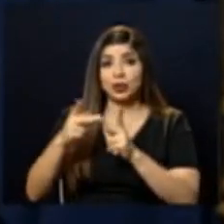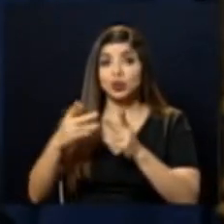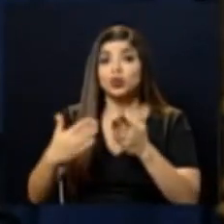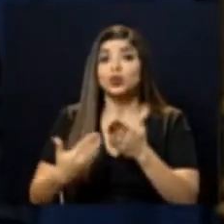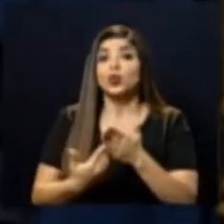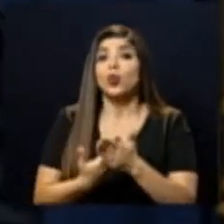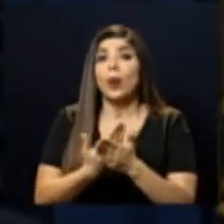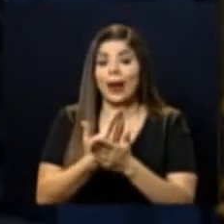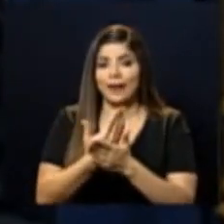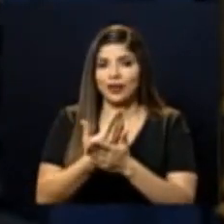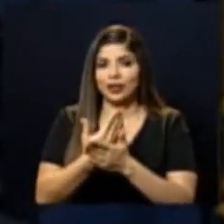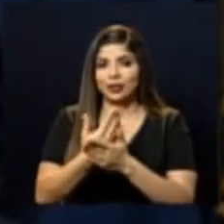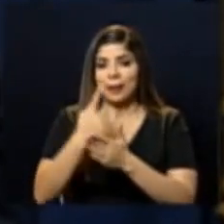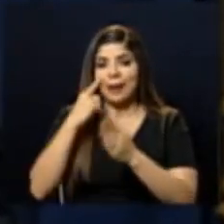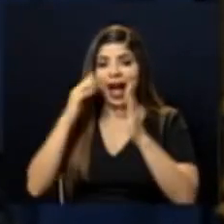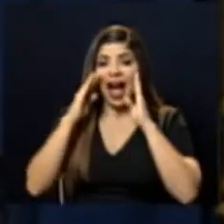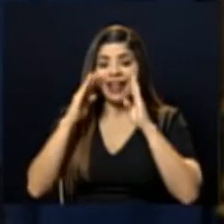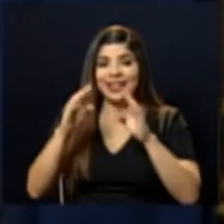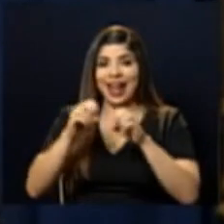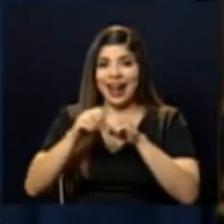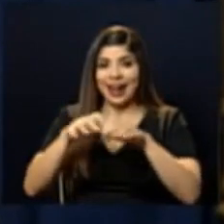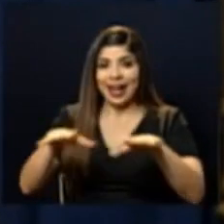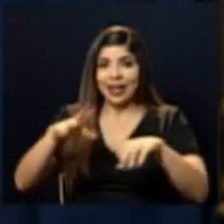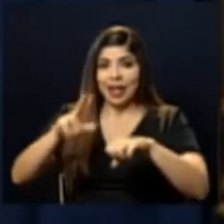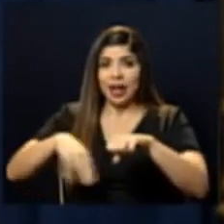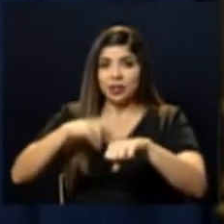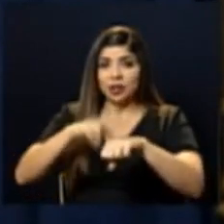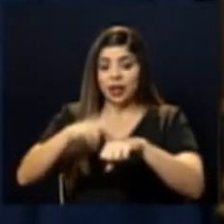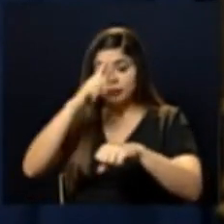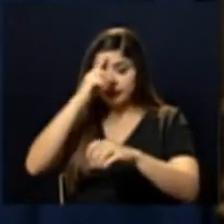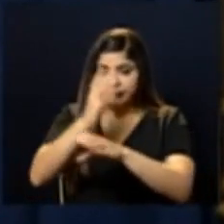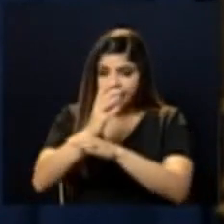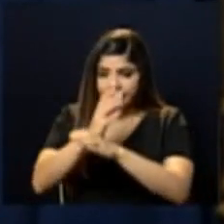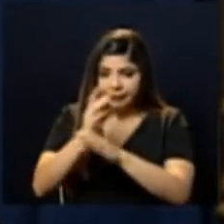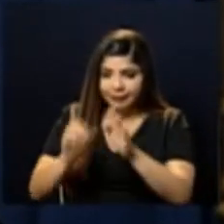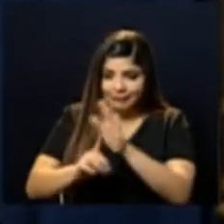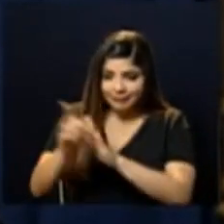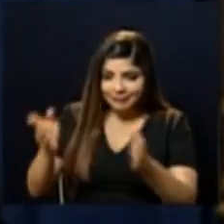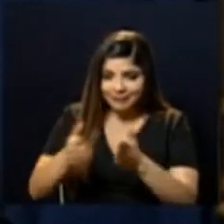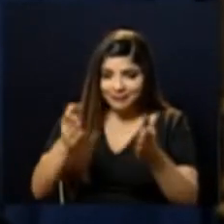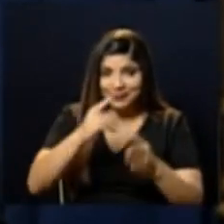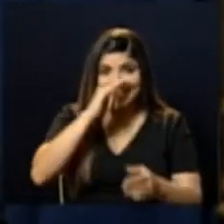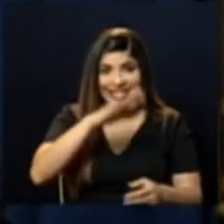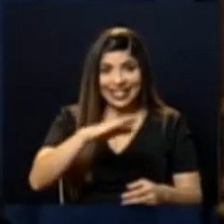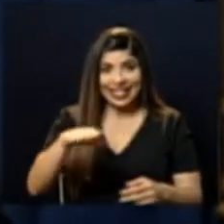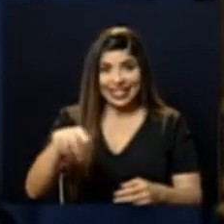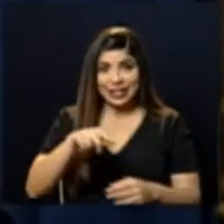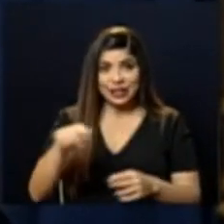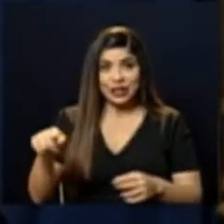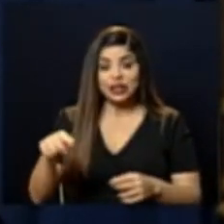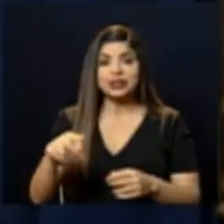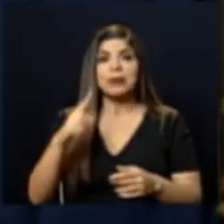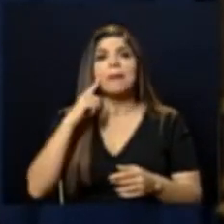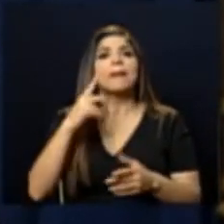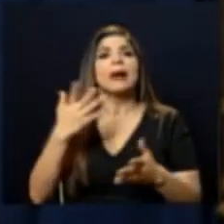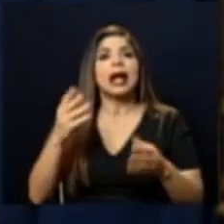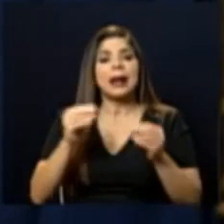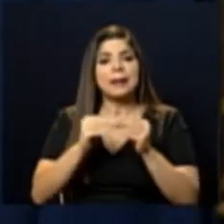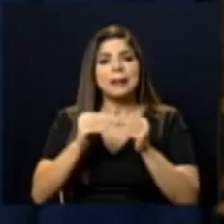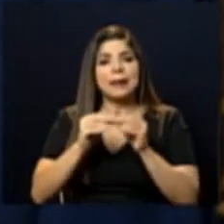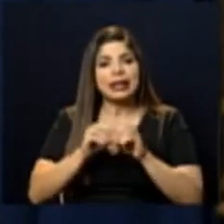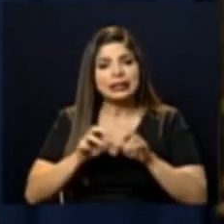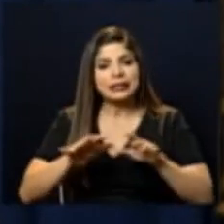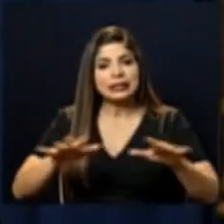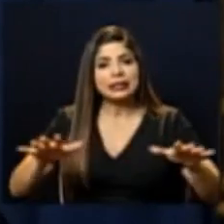nuevos la cobertura de la Red Nacional de Cuido y Desarrollo Infantil, de forma tal que sea extensiva